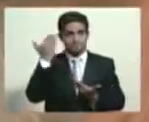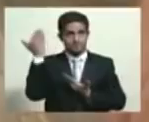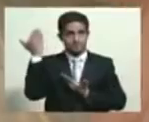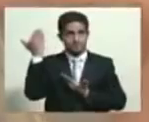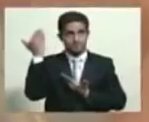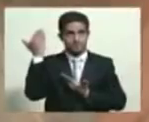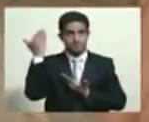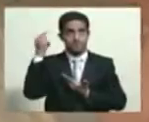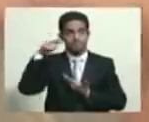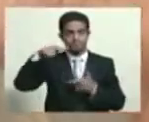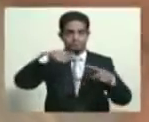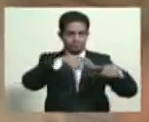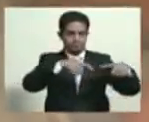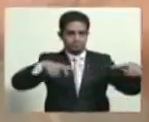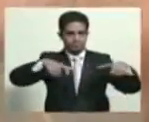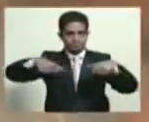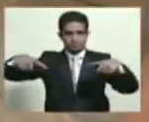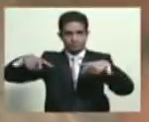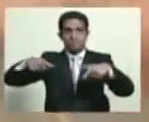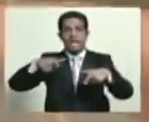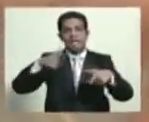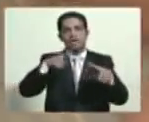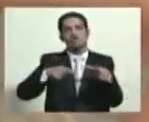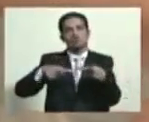son los patios de distribución.